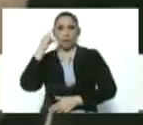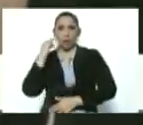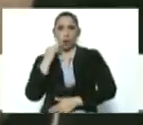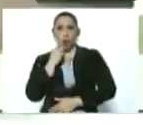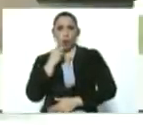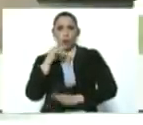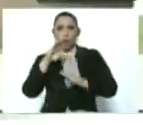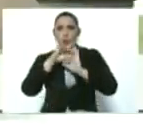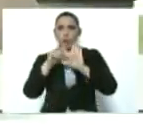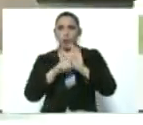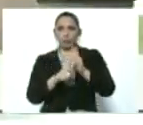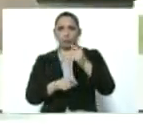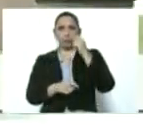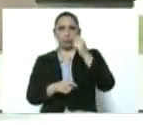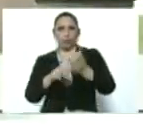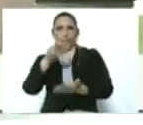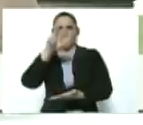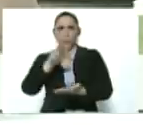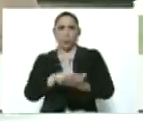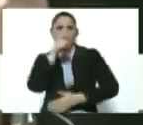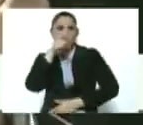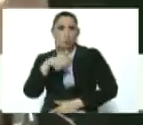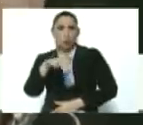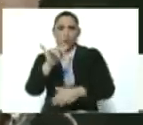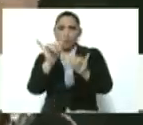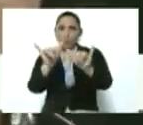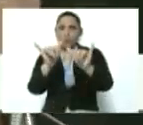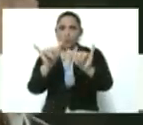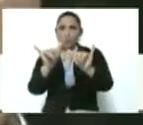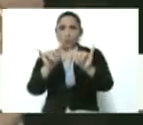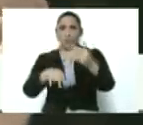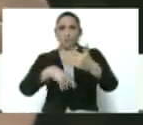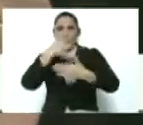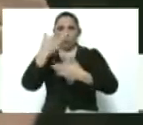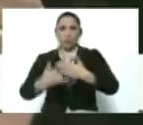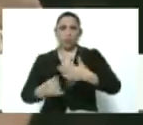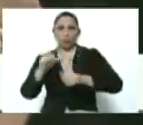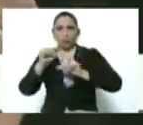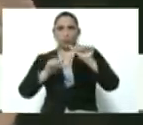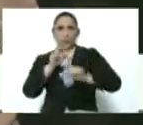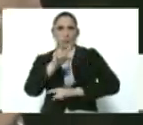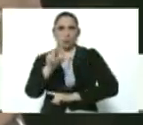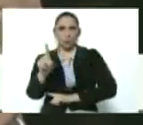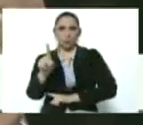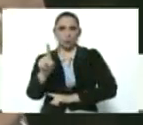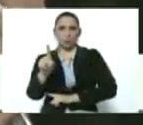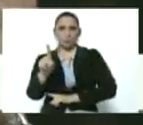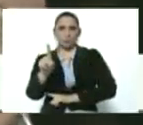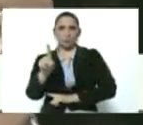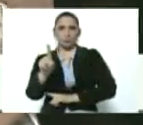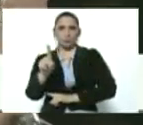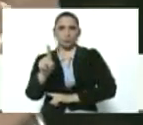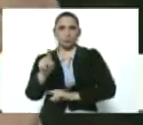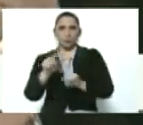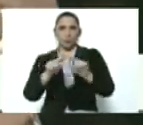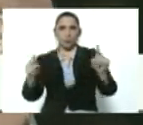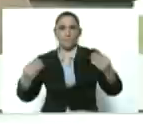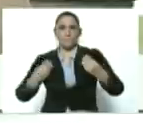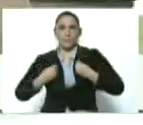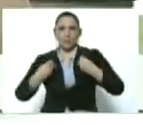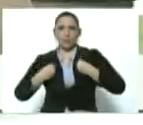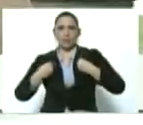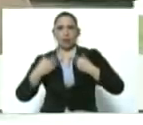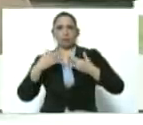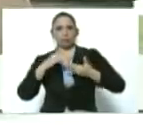constitución aprobado por el pueblo el proyecto para el siglo 21 para la vida en armonía